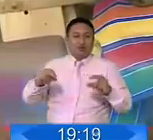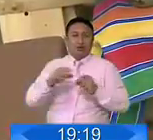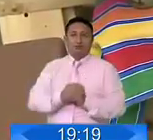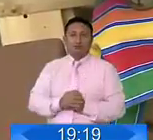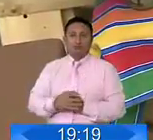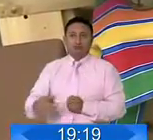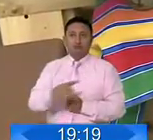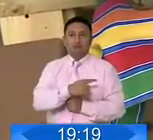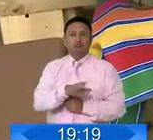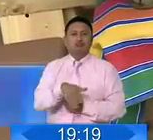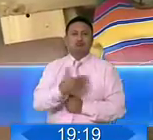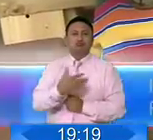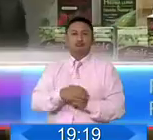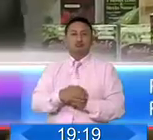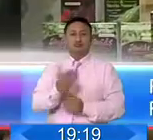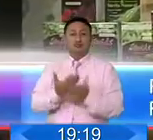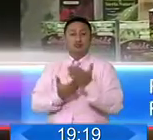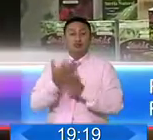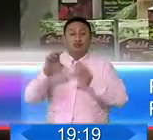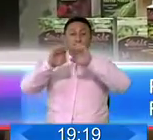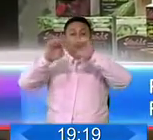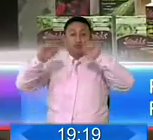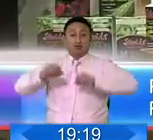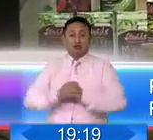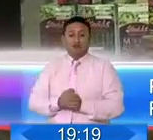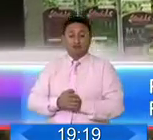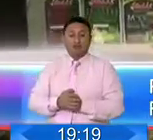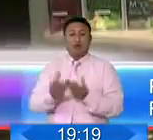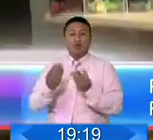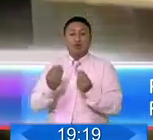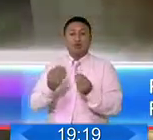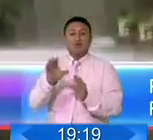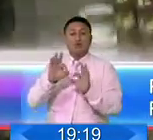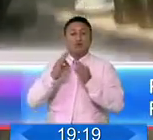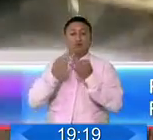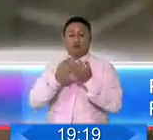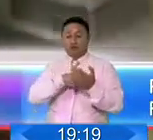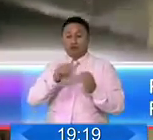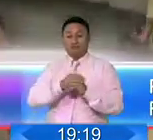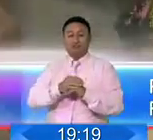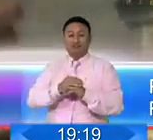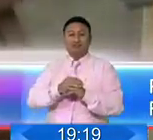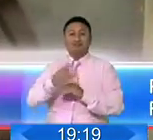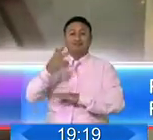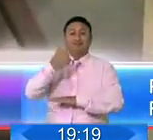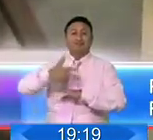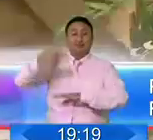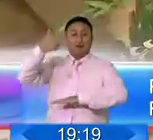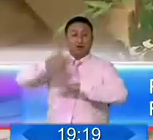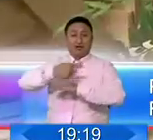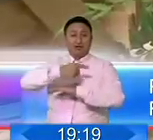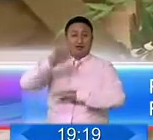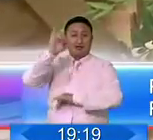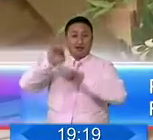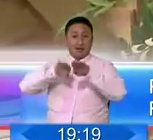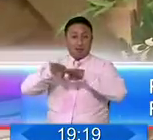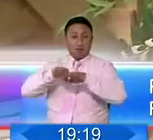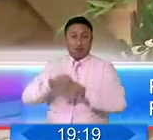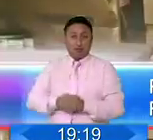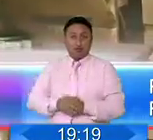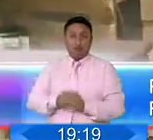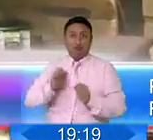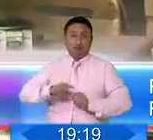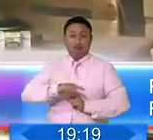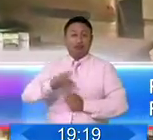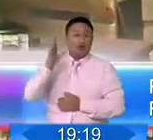Este emprendimiento además ha logrado generar empleo para decenas de familias del Carchi e Imbabura, una alternativa económica, sobre todo